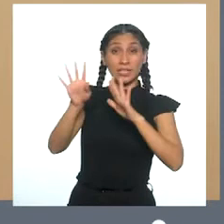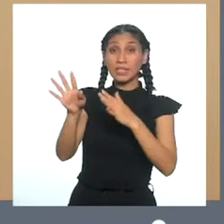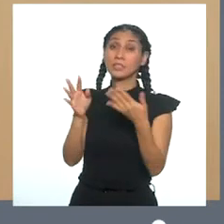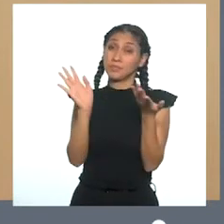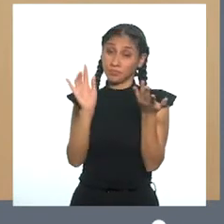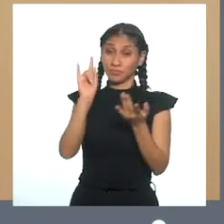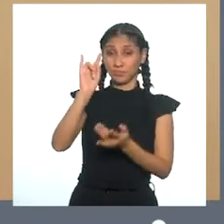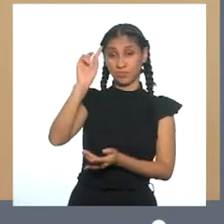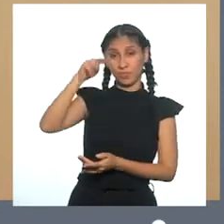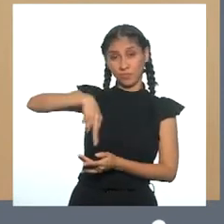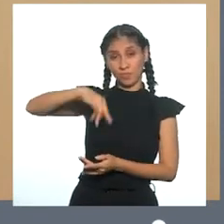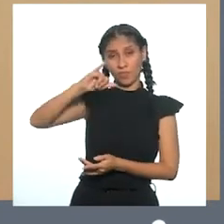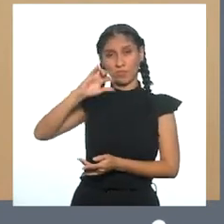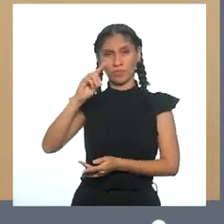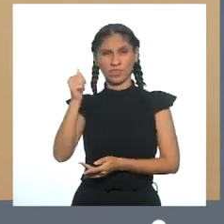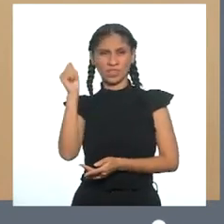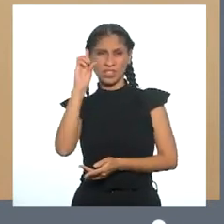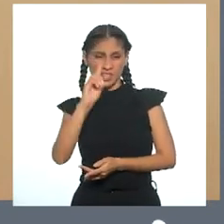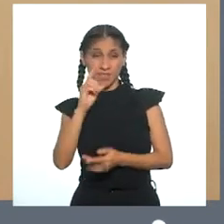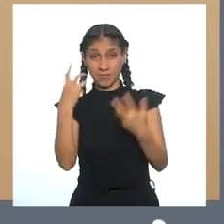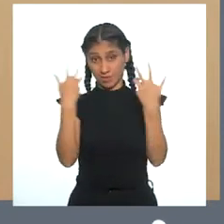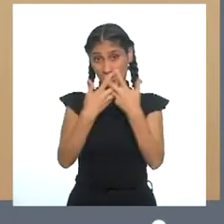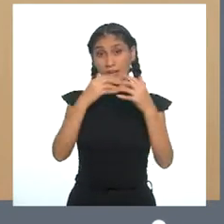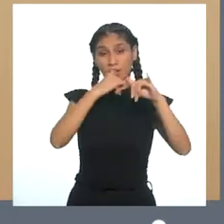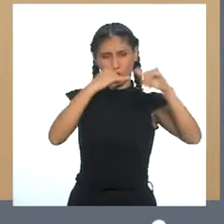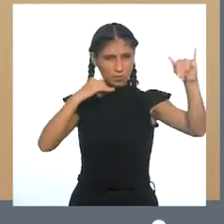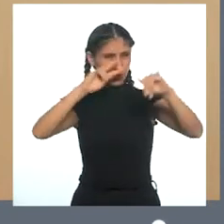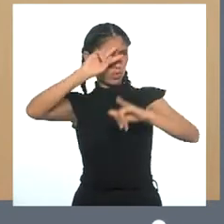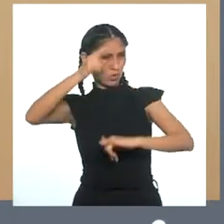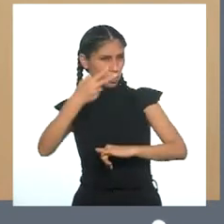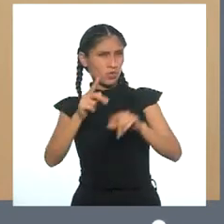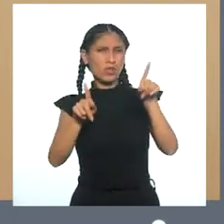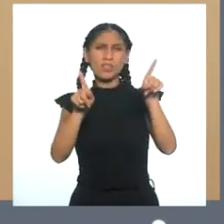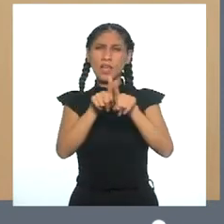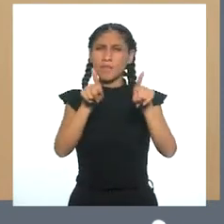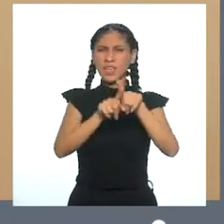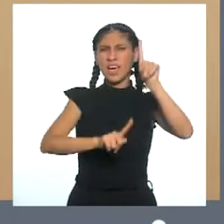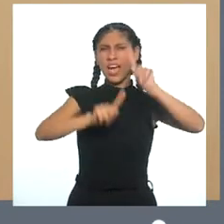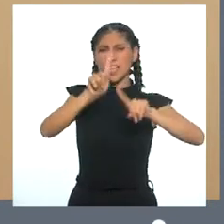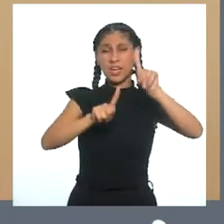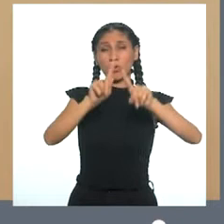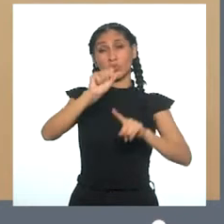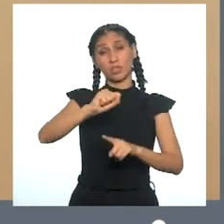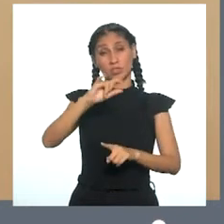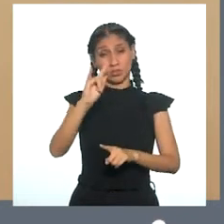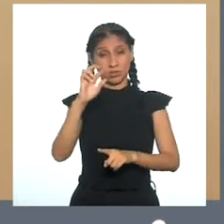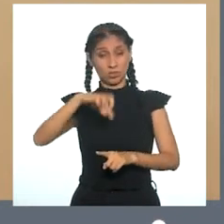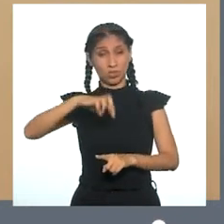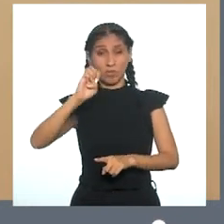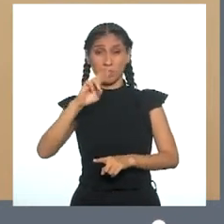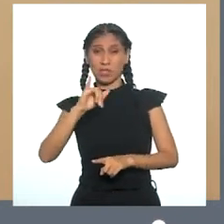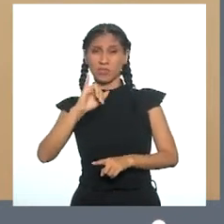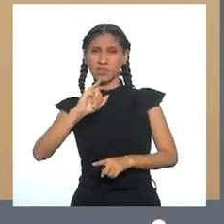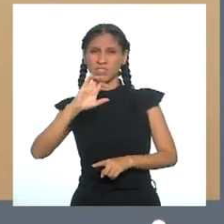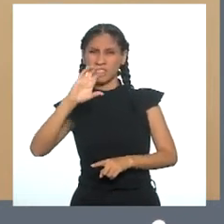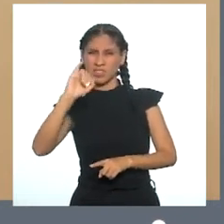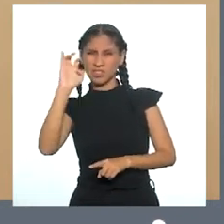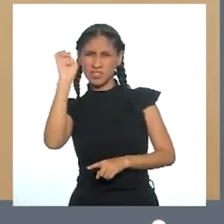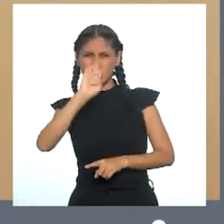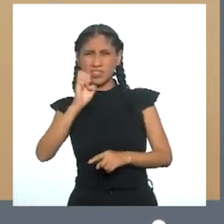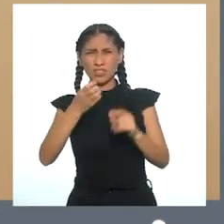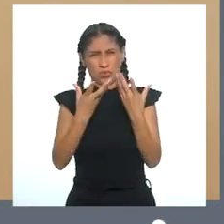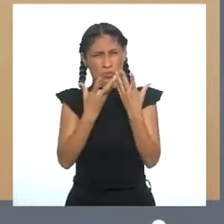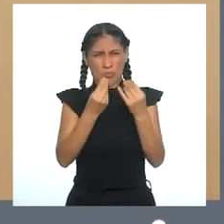de medida de superficie es el metro cuadrado, hay superficies que son demasiado grandes para medirlas con